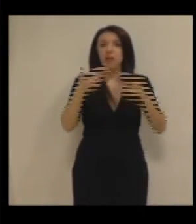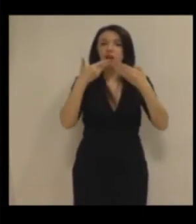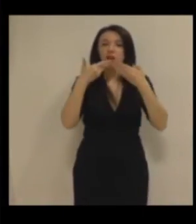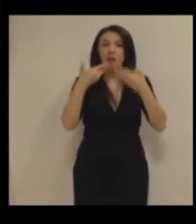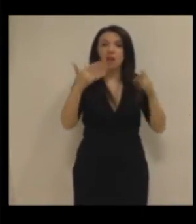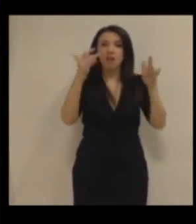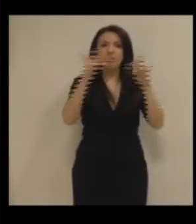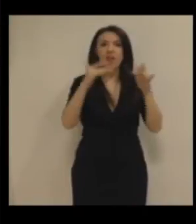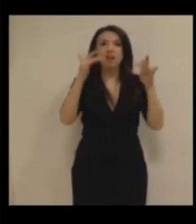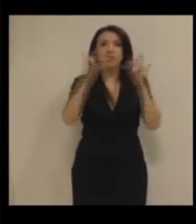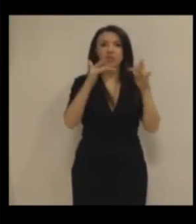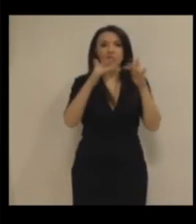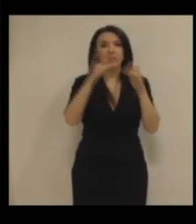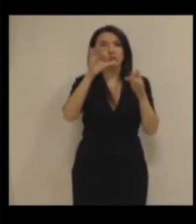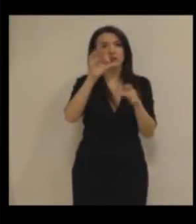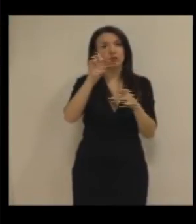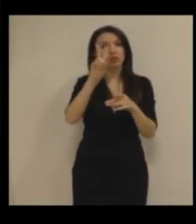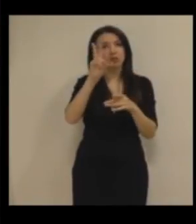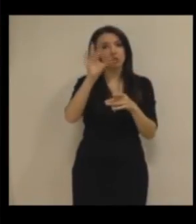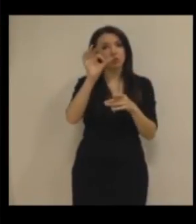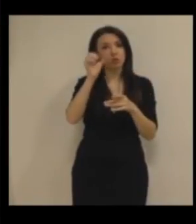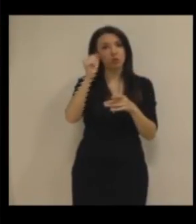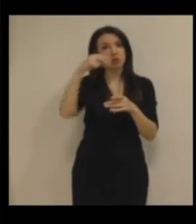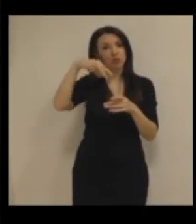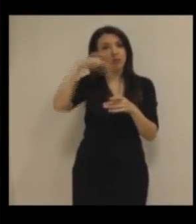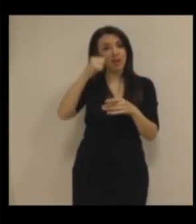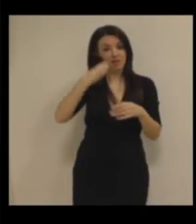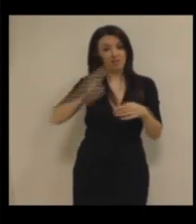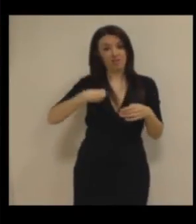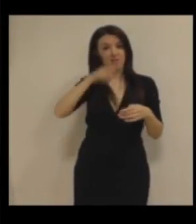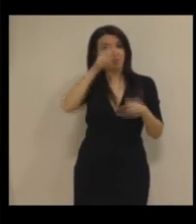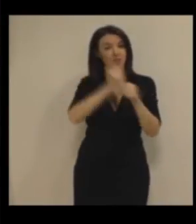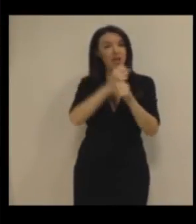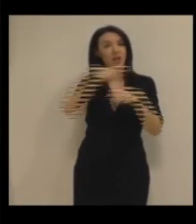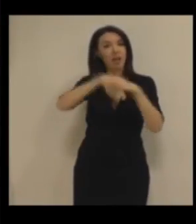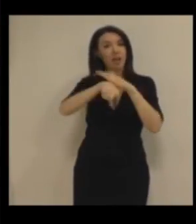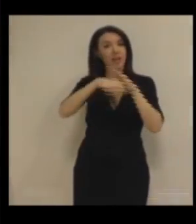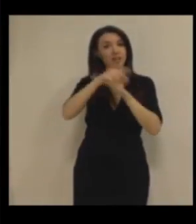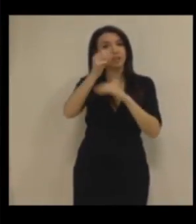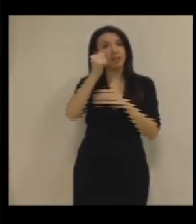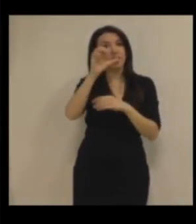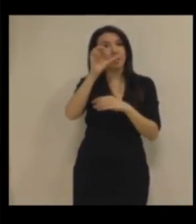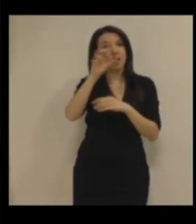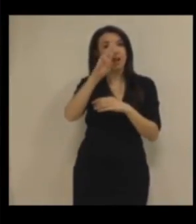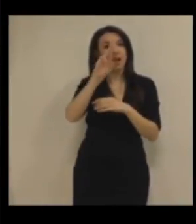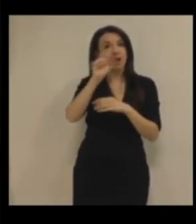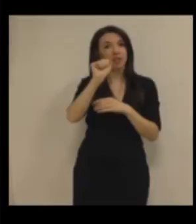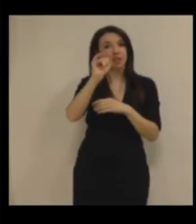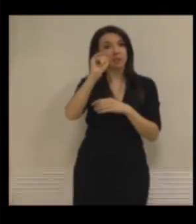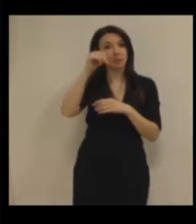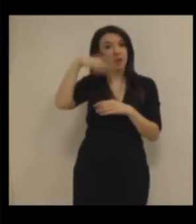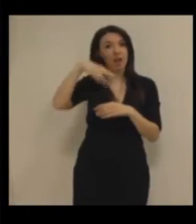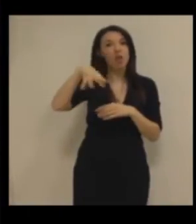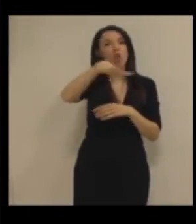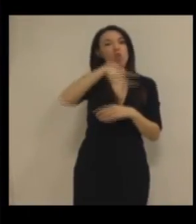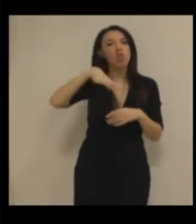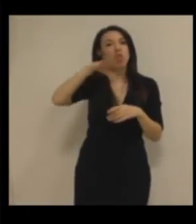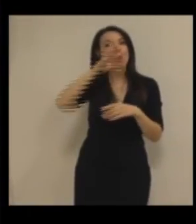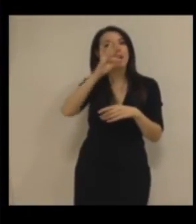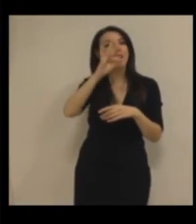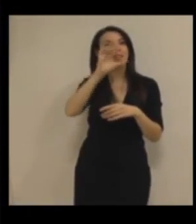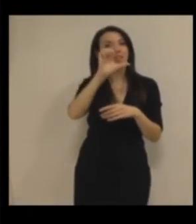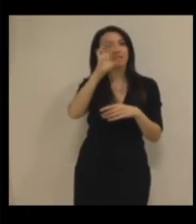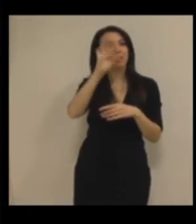con Susana, gerente de Aspain Madrid, en la zona, digamos, por ahí de Tetuán, pues ahí es donde empezamos el